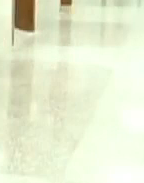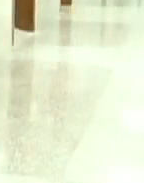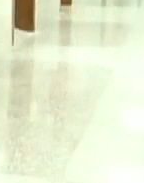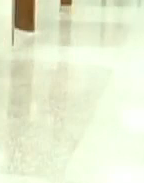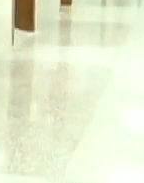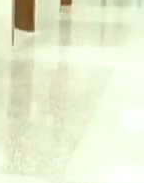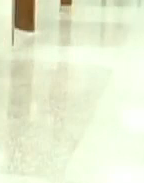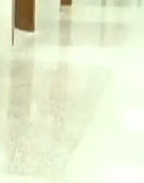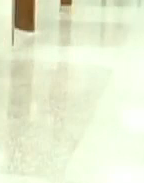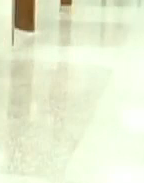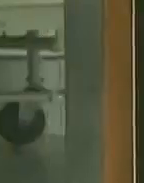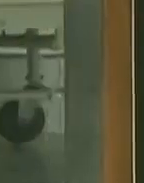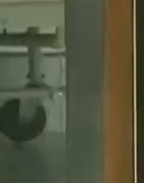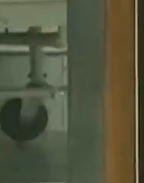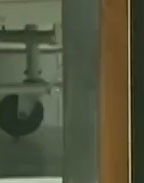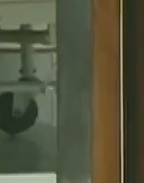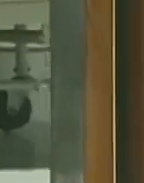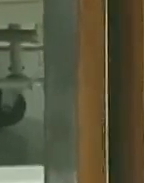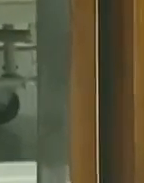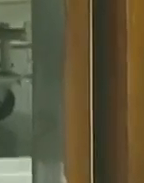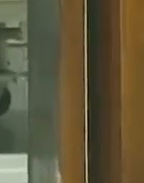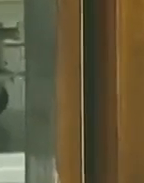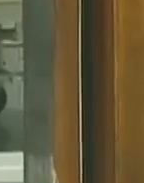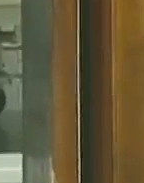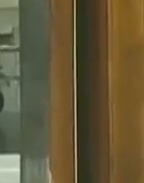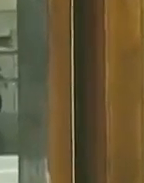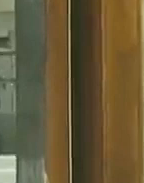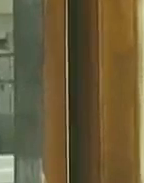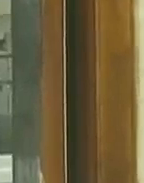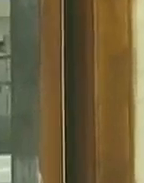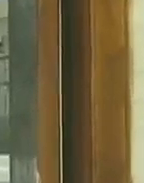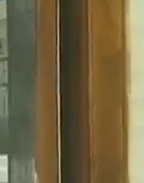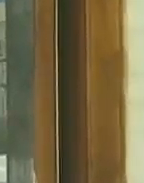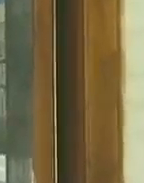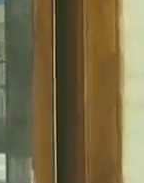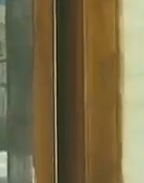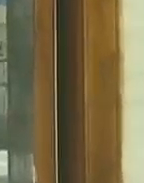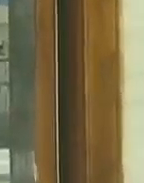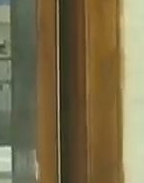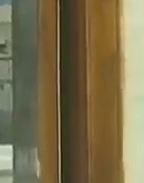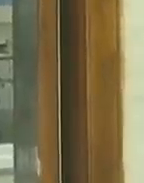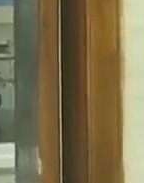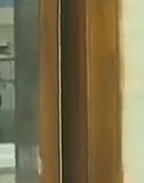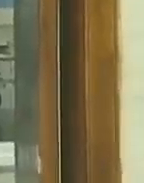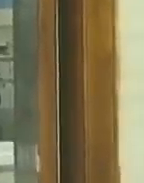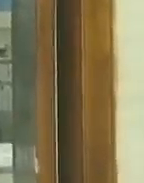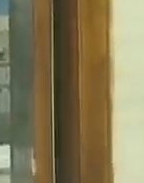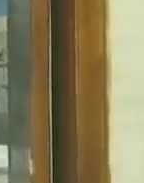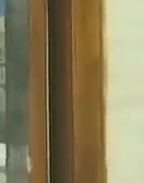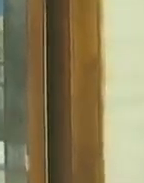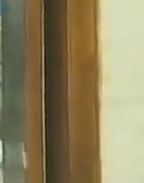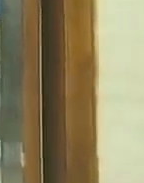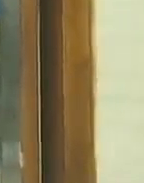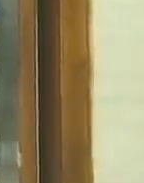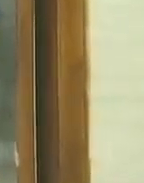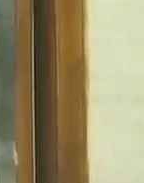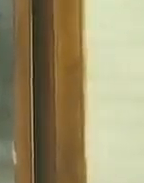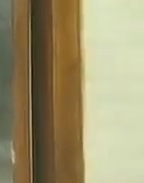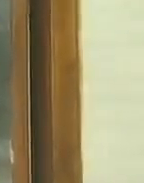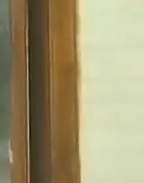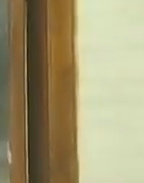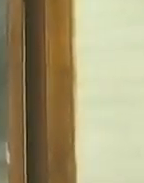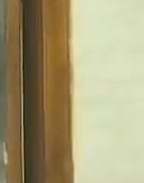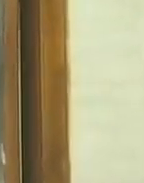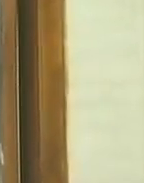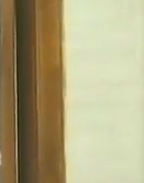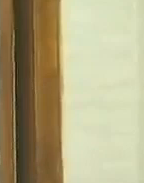este Jueves de Salud. Llega a estos espacios el presidente constitucional de la República Bolivariana de